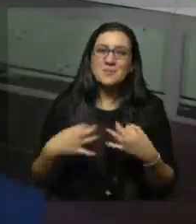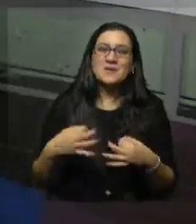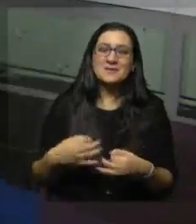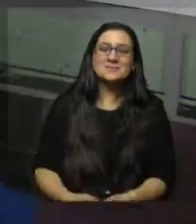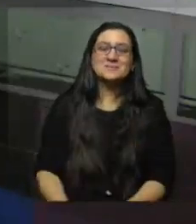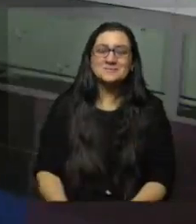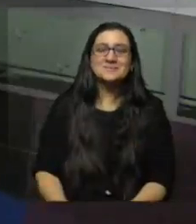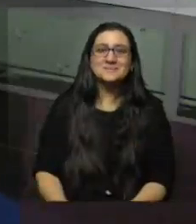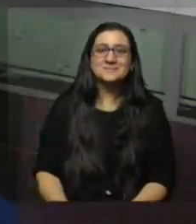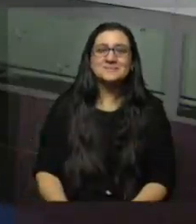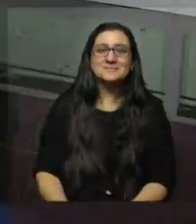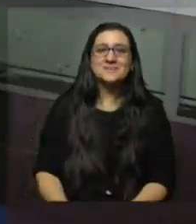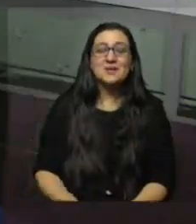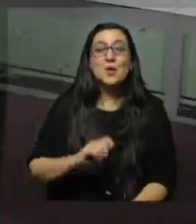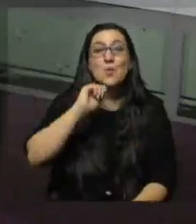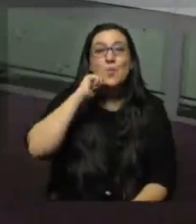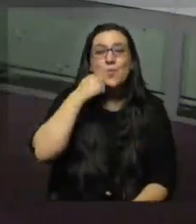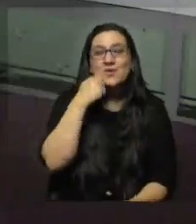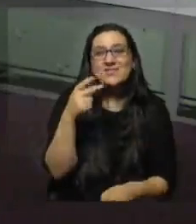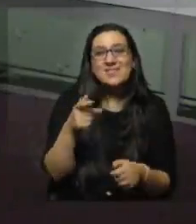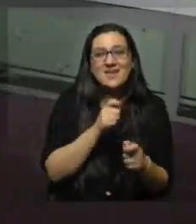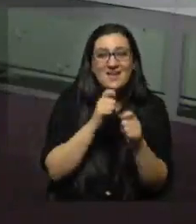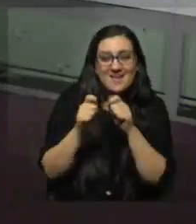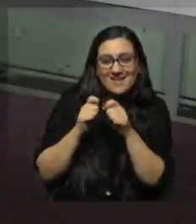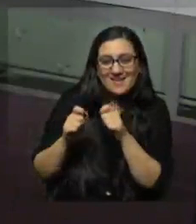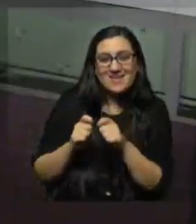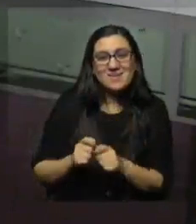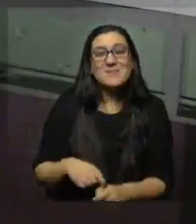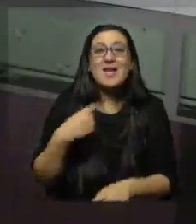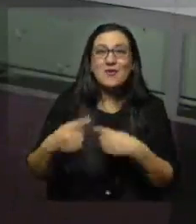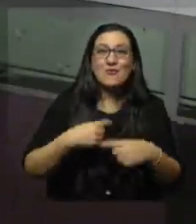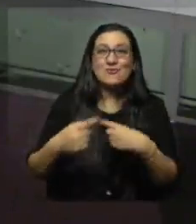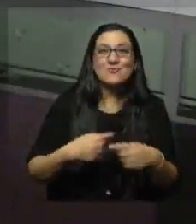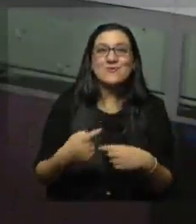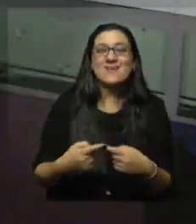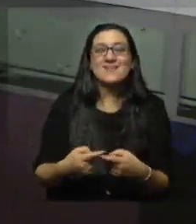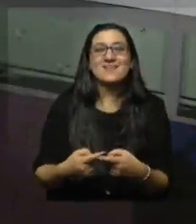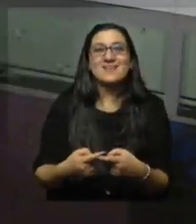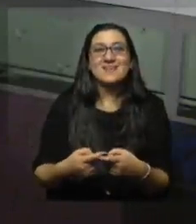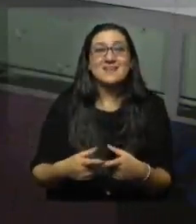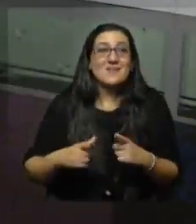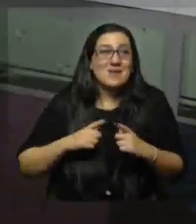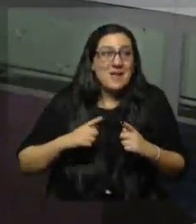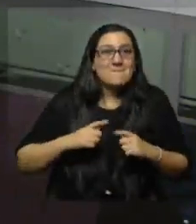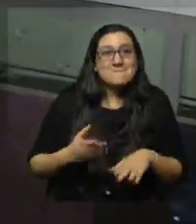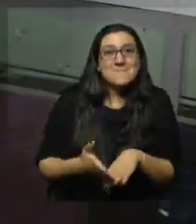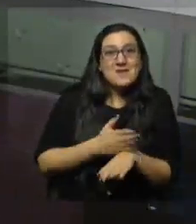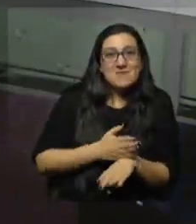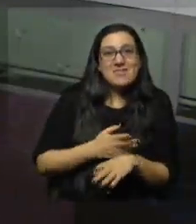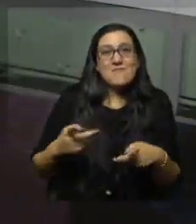Espectacular, sí, sí, espectacular. Tremendo móvil, tremenda salida para seguir calentando esta previa, si es que hace